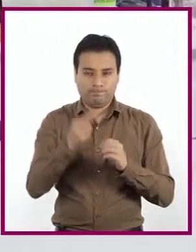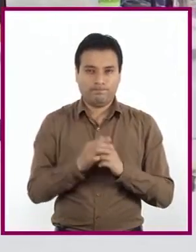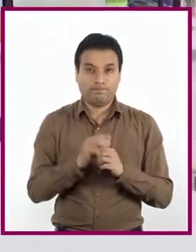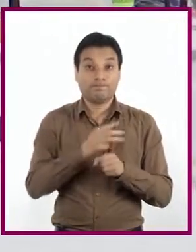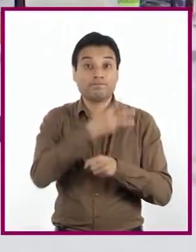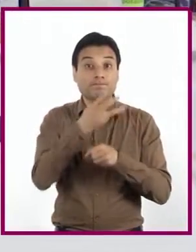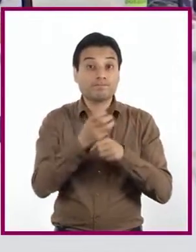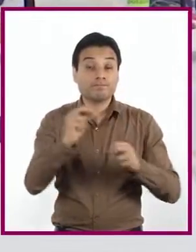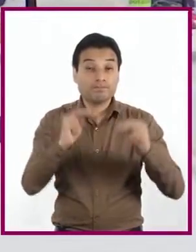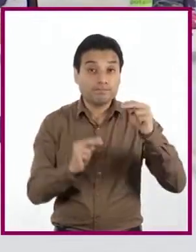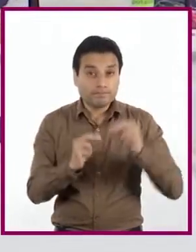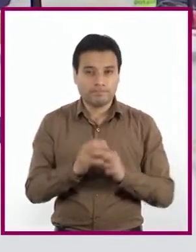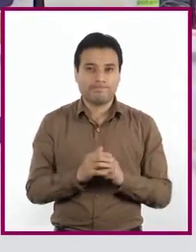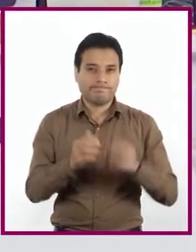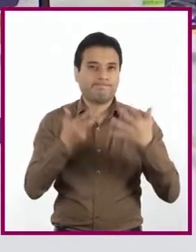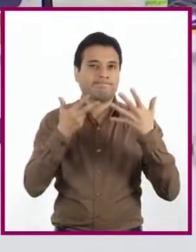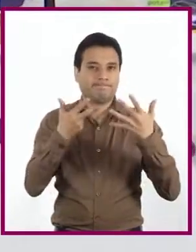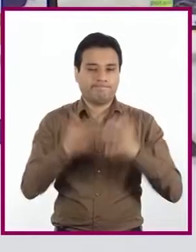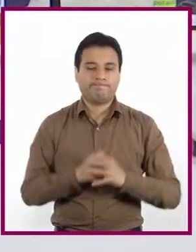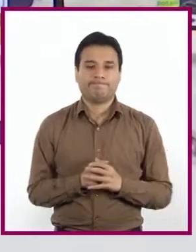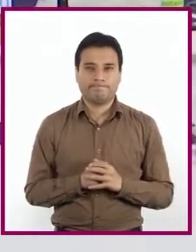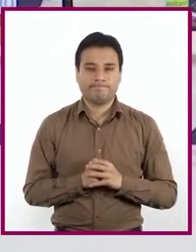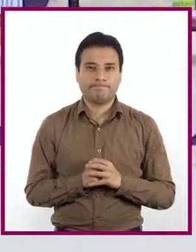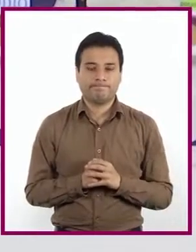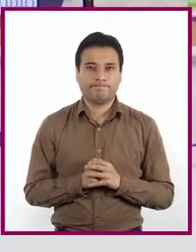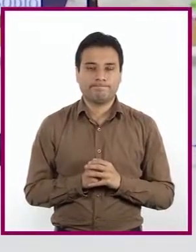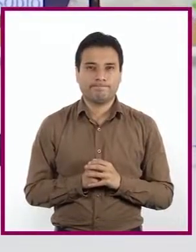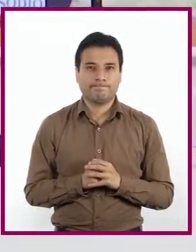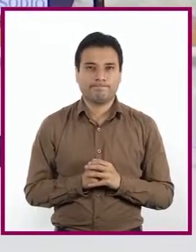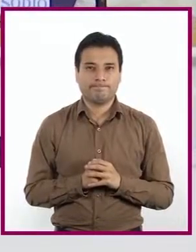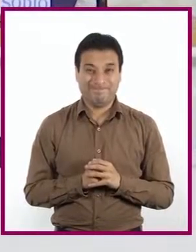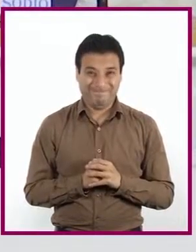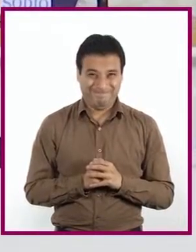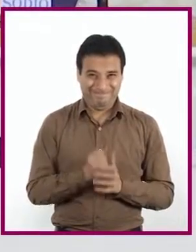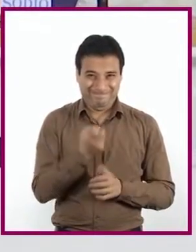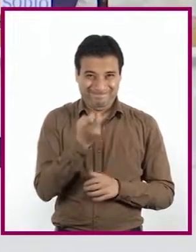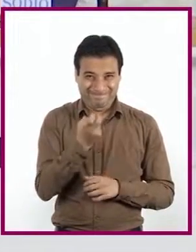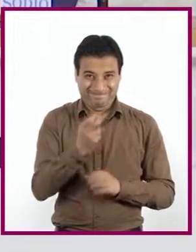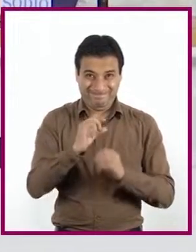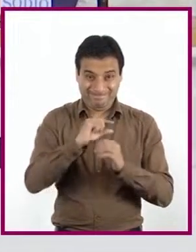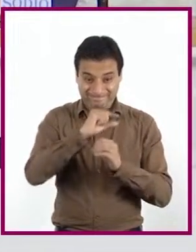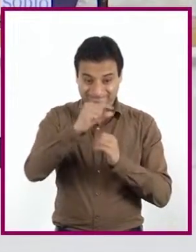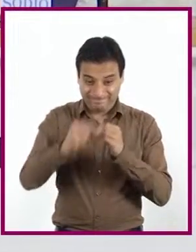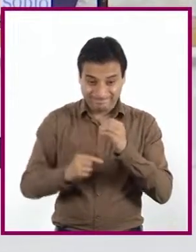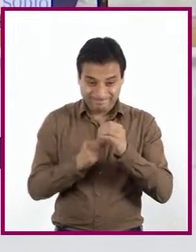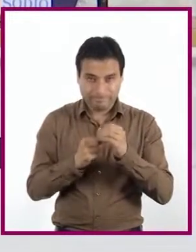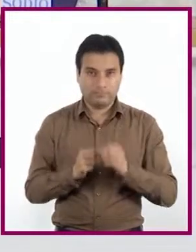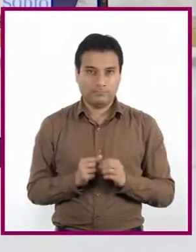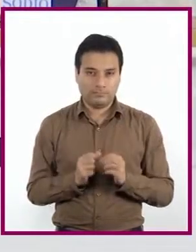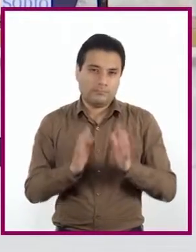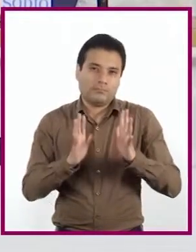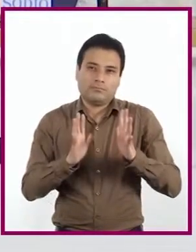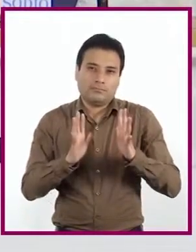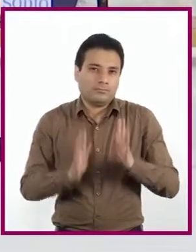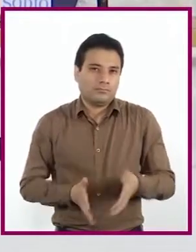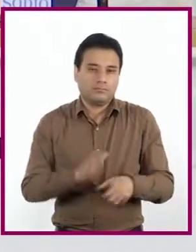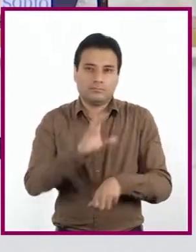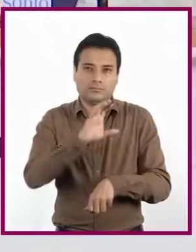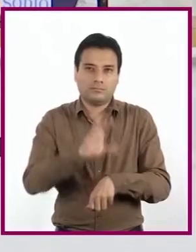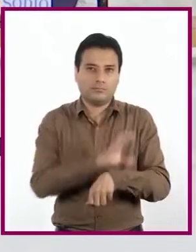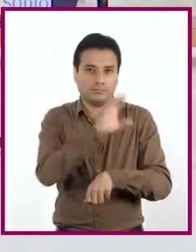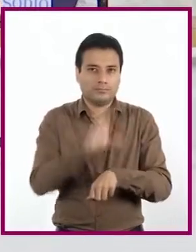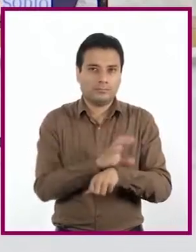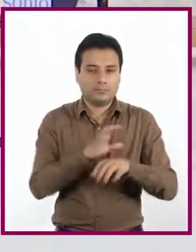tercera órbita. Finalmente, estos elementos cambian sus cargas eléctricas.